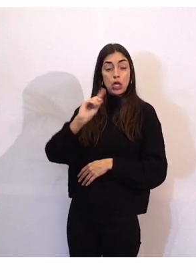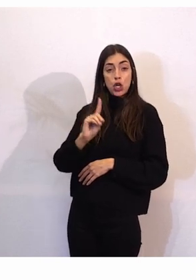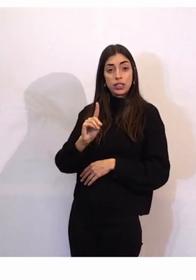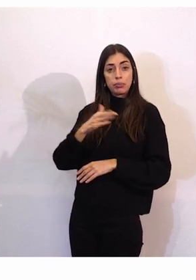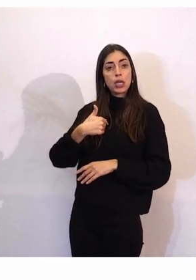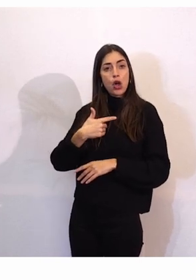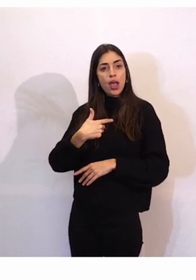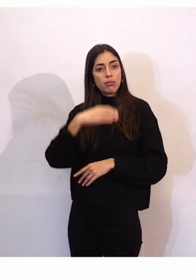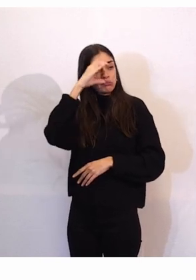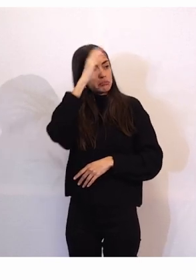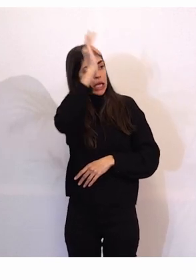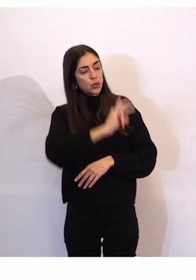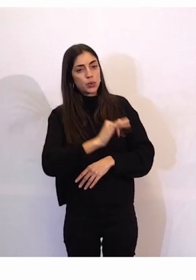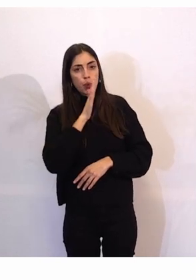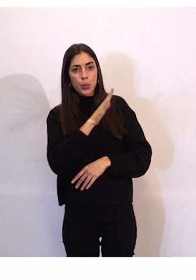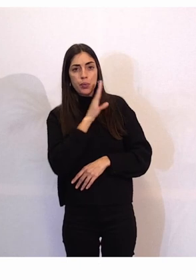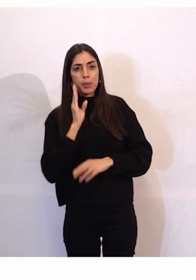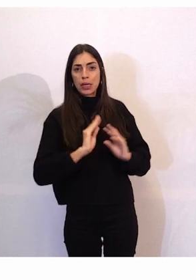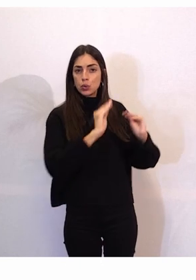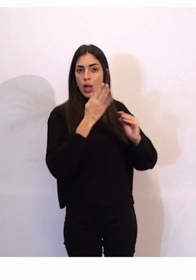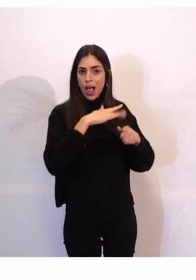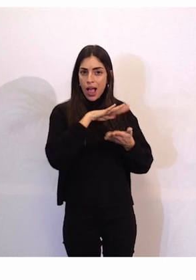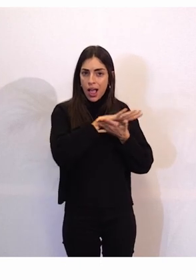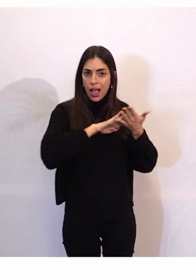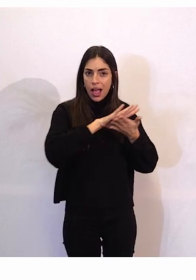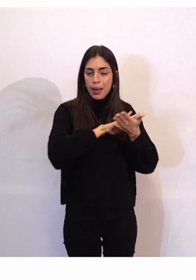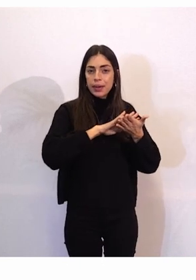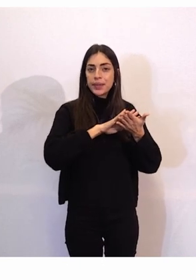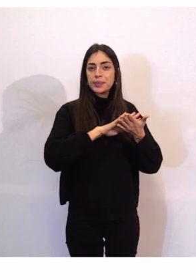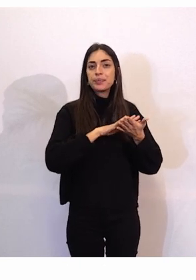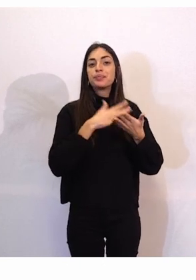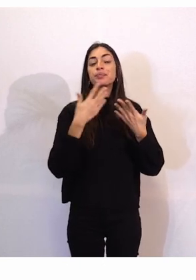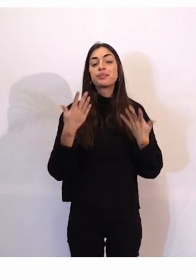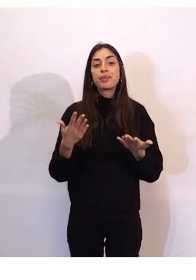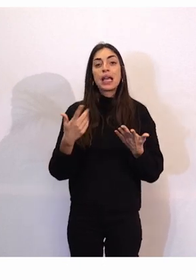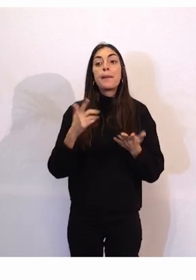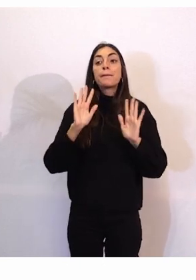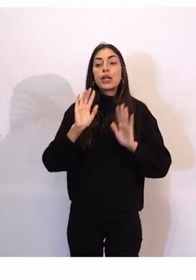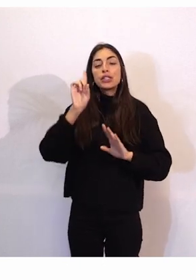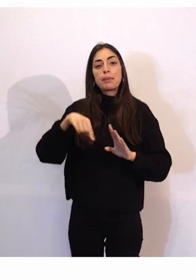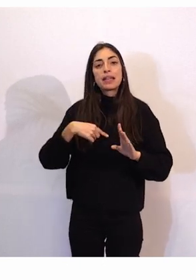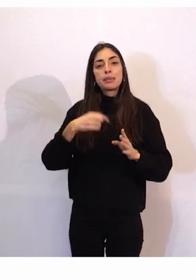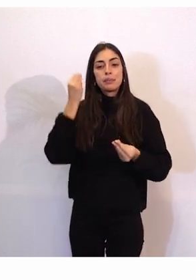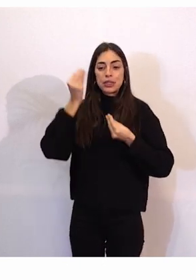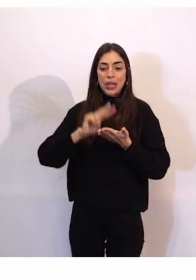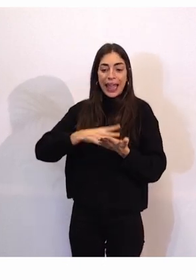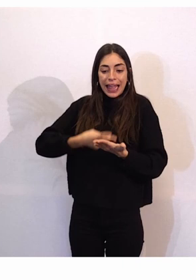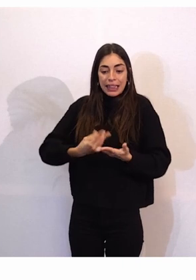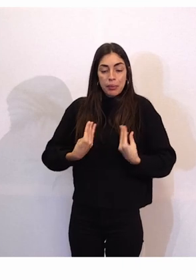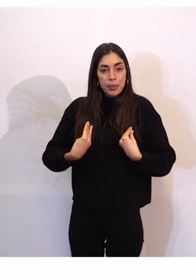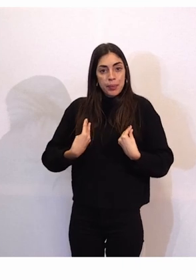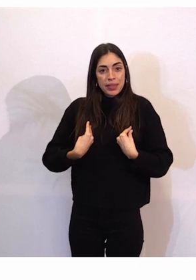la madre, ¿no? A poco que conozcas ya lo ves con el gesto que hace. Pero luego yo creo que el intérprete vital lo que tiene es que